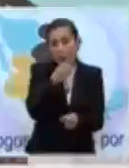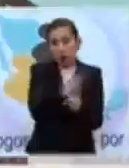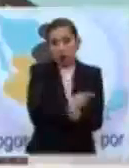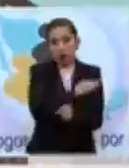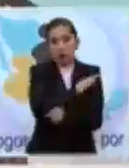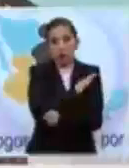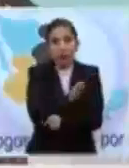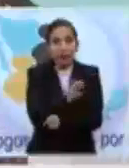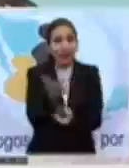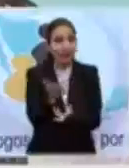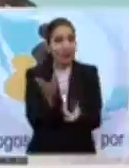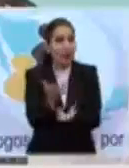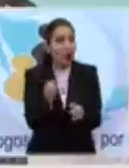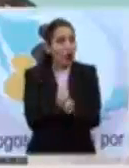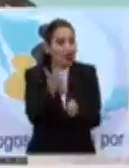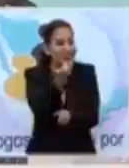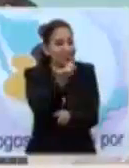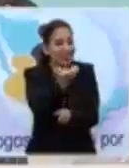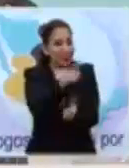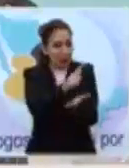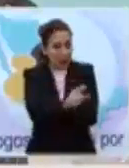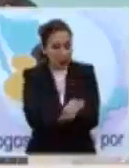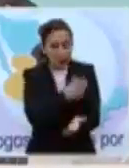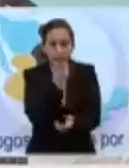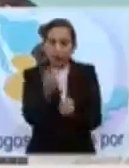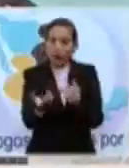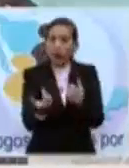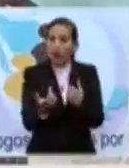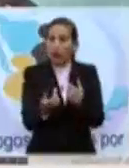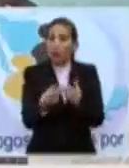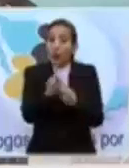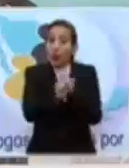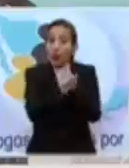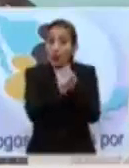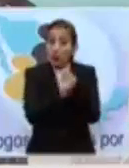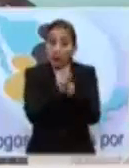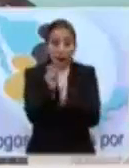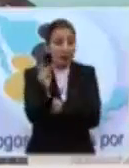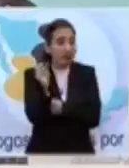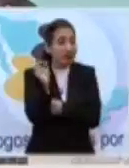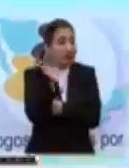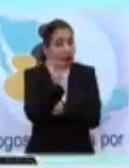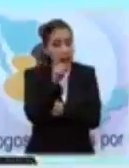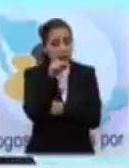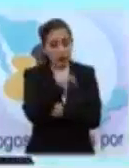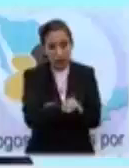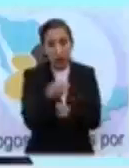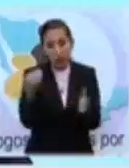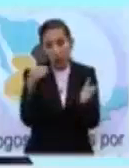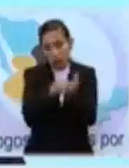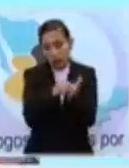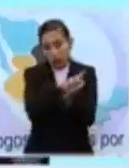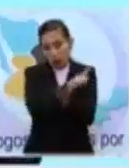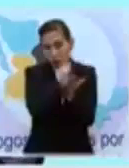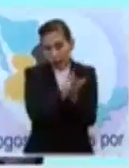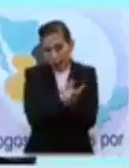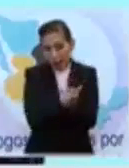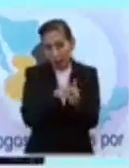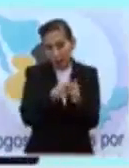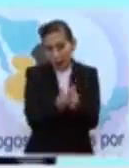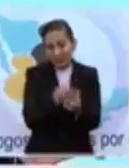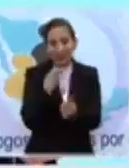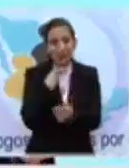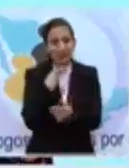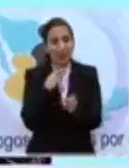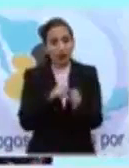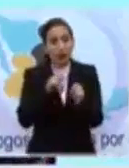que pueden generarse con las reformas. El problema es que si dado que se están instrumentando estas reformas, la política